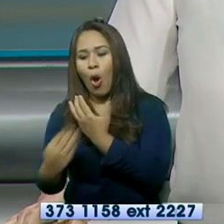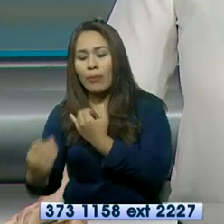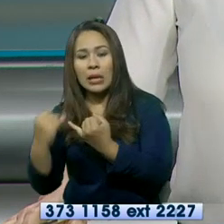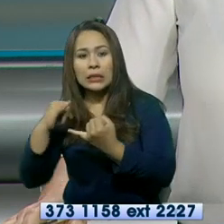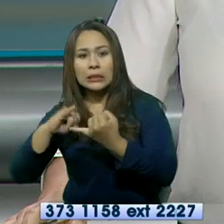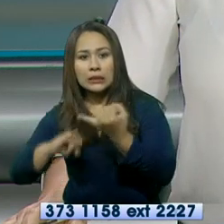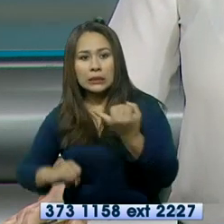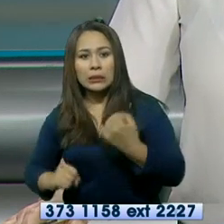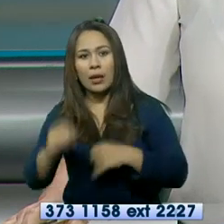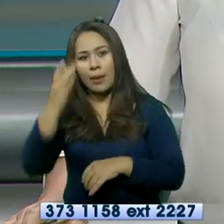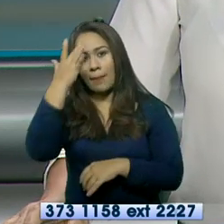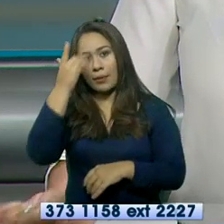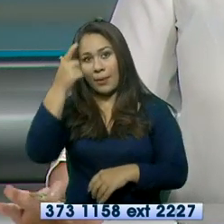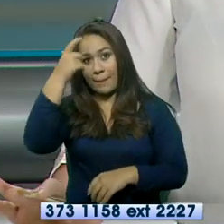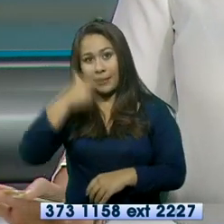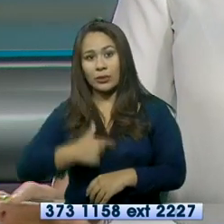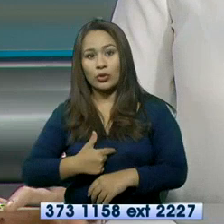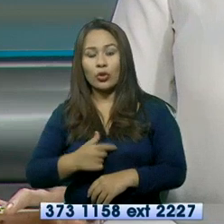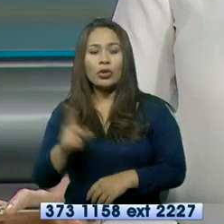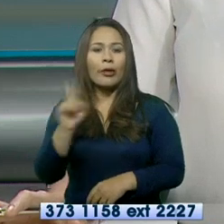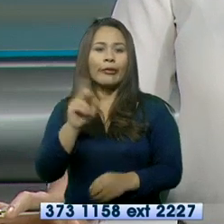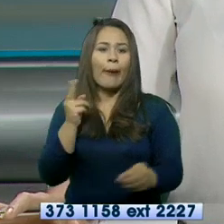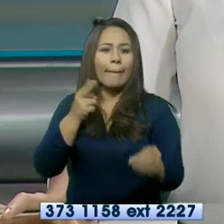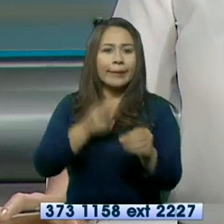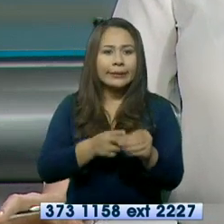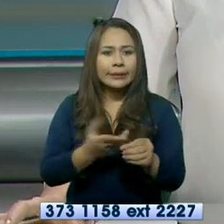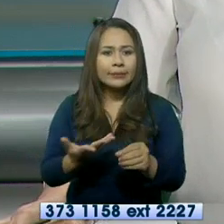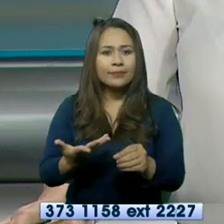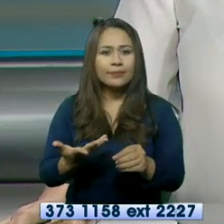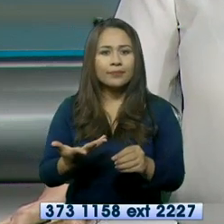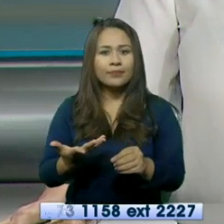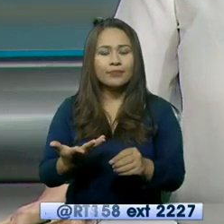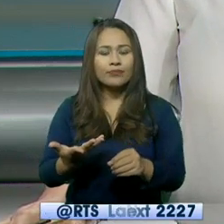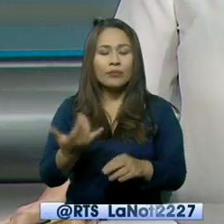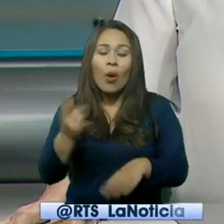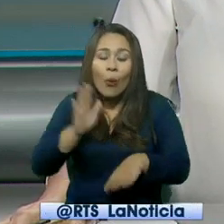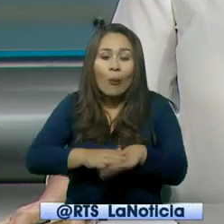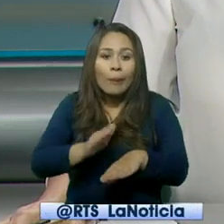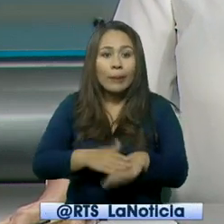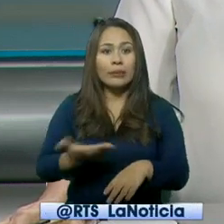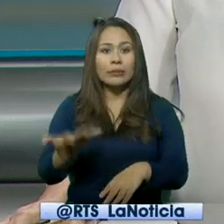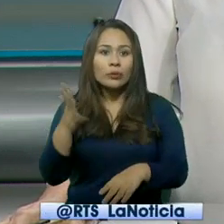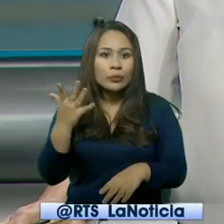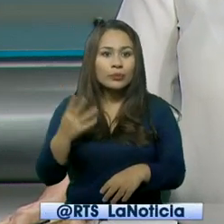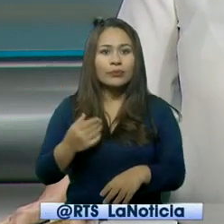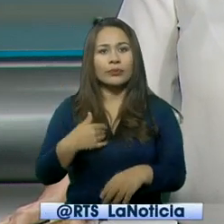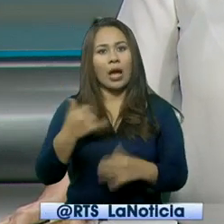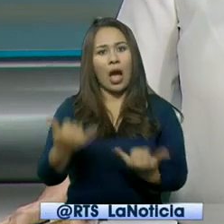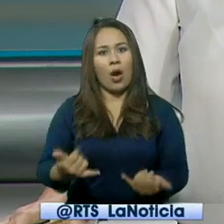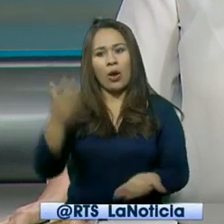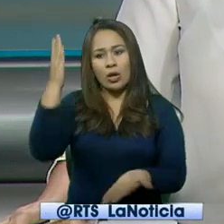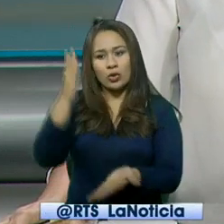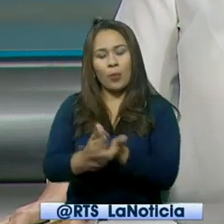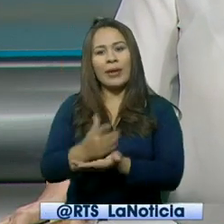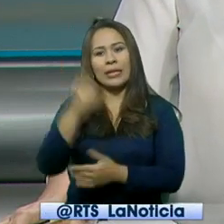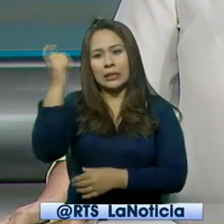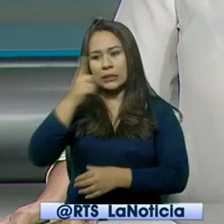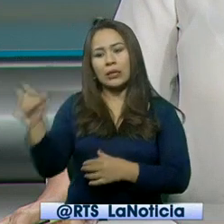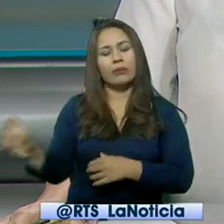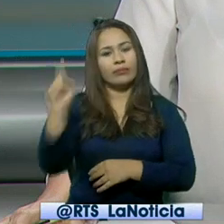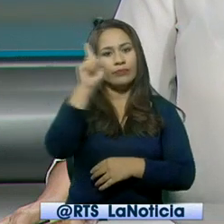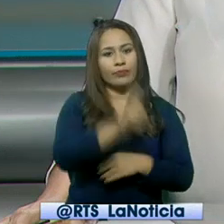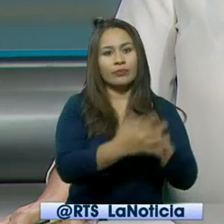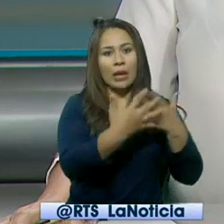el presunto implicado no se presentó. La Fiscalía solicitó la revocatoria de las medidas alternativas para que se dicte prisión preventiva en una